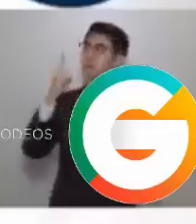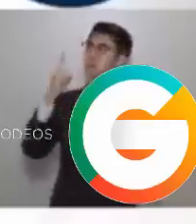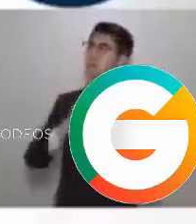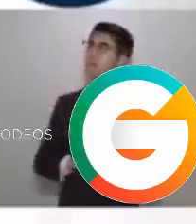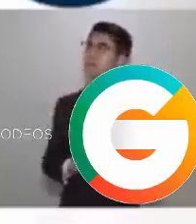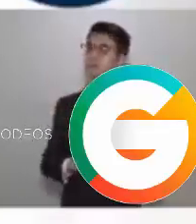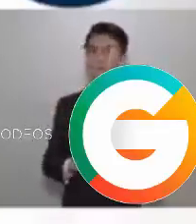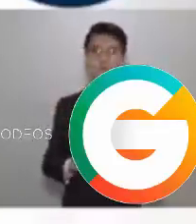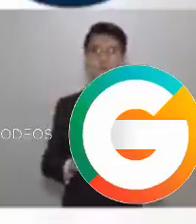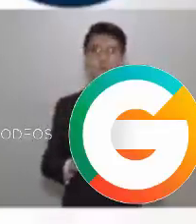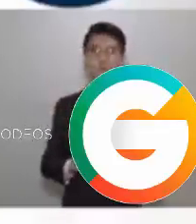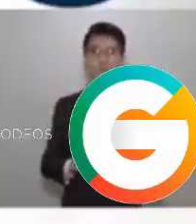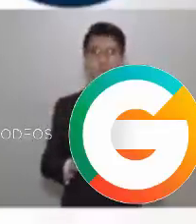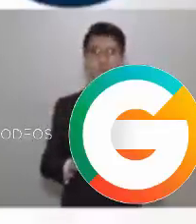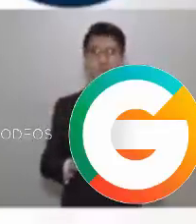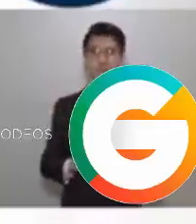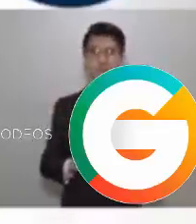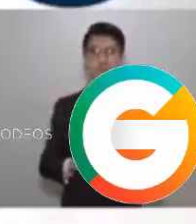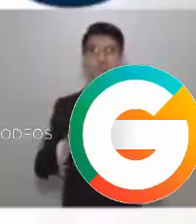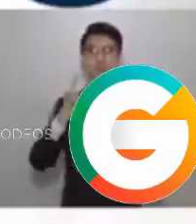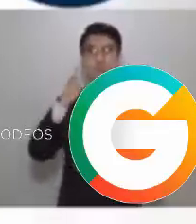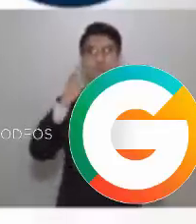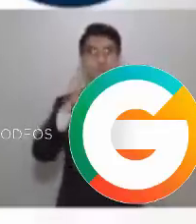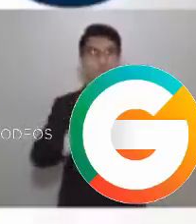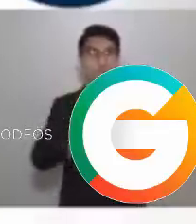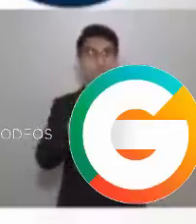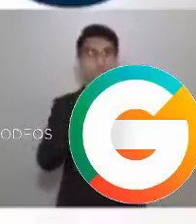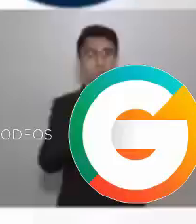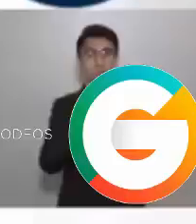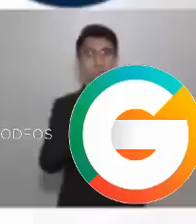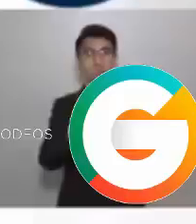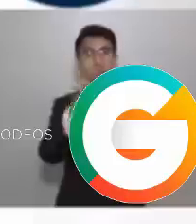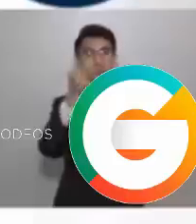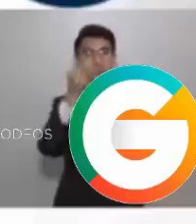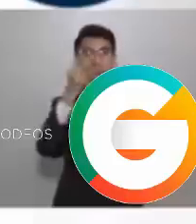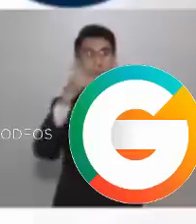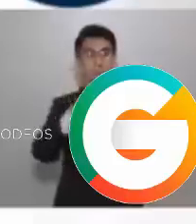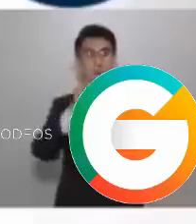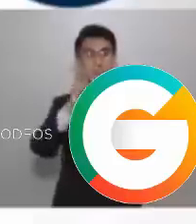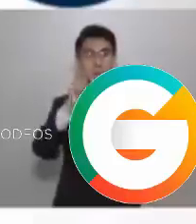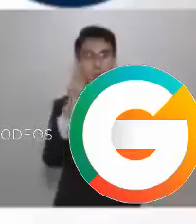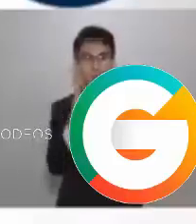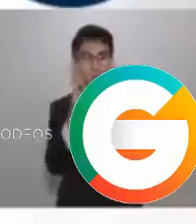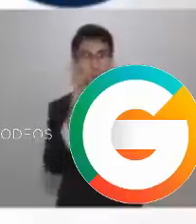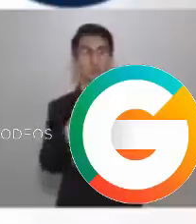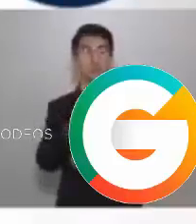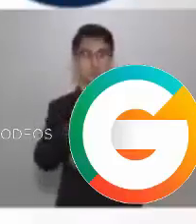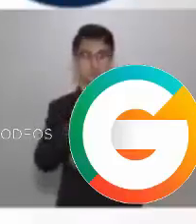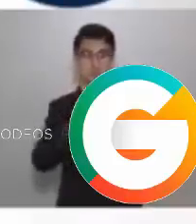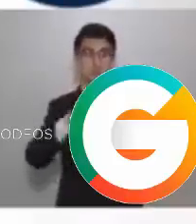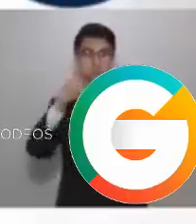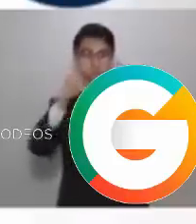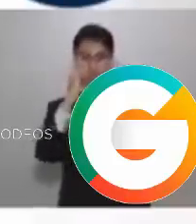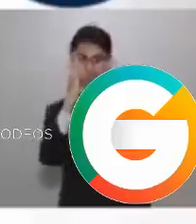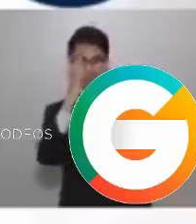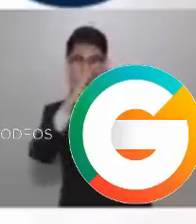evento, desafortunadamente, ya sumando los temas de los 10 casos, serían 42, lo cual